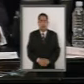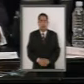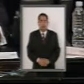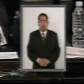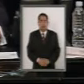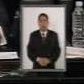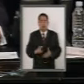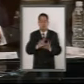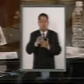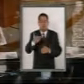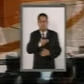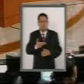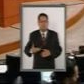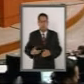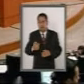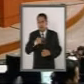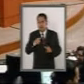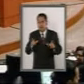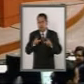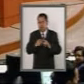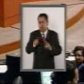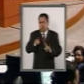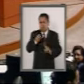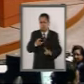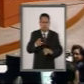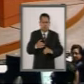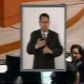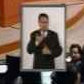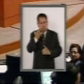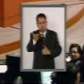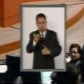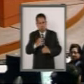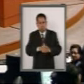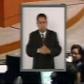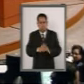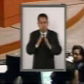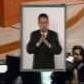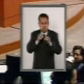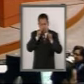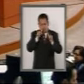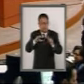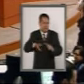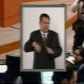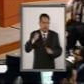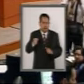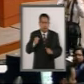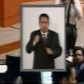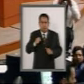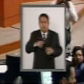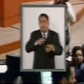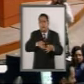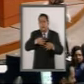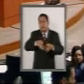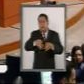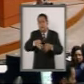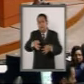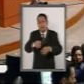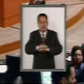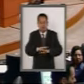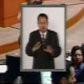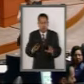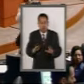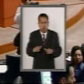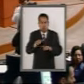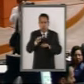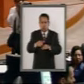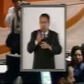Muchas gracias, presidente. Yo solamente pediría que tratemos, hagamos un esfuerzo por no postergar el debate que tenga que ver